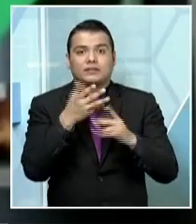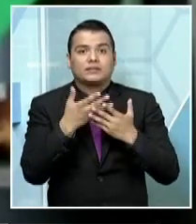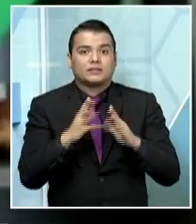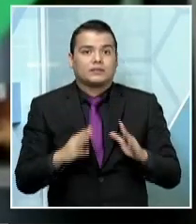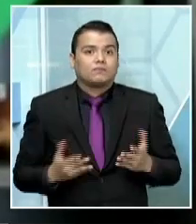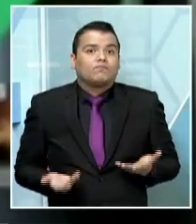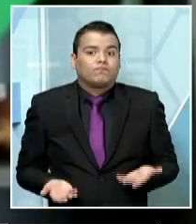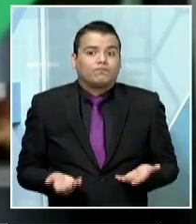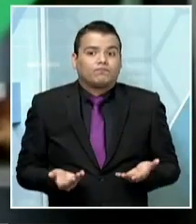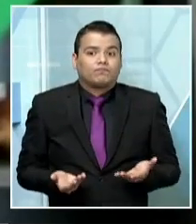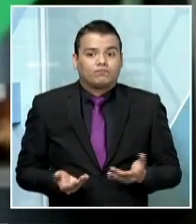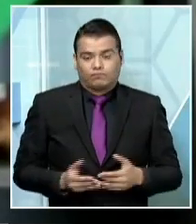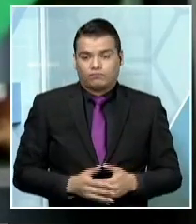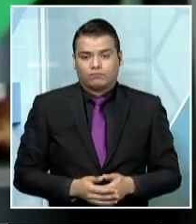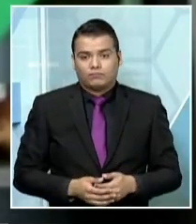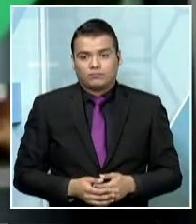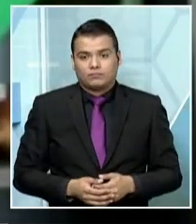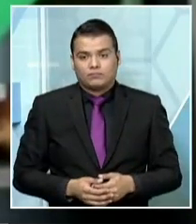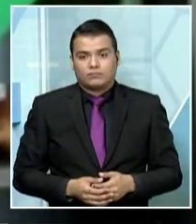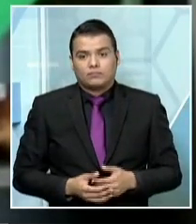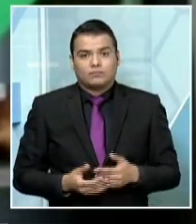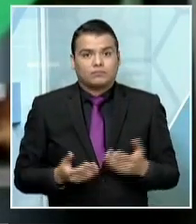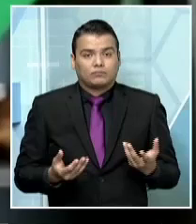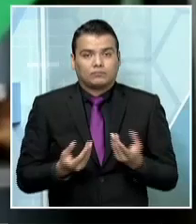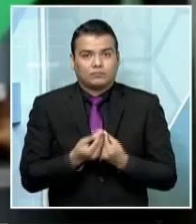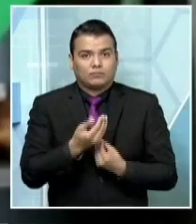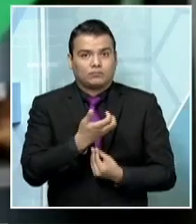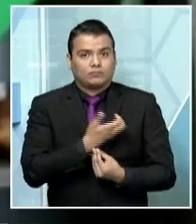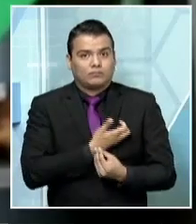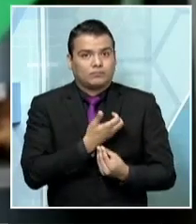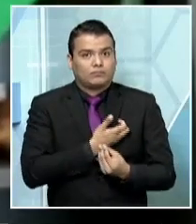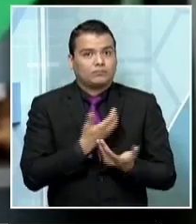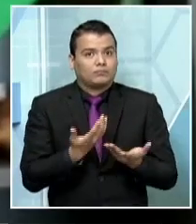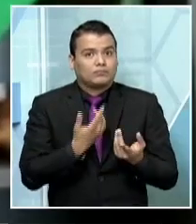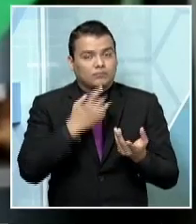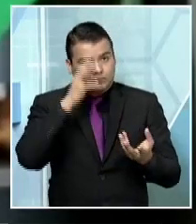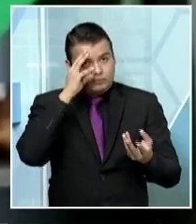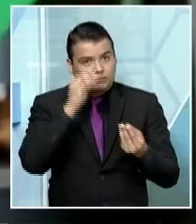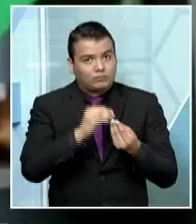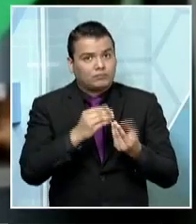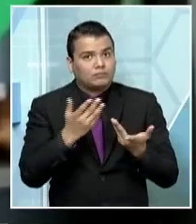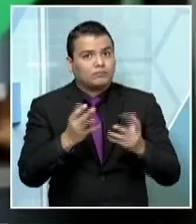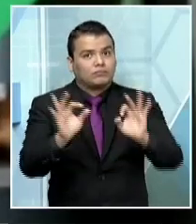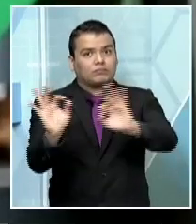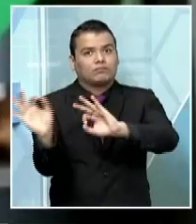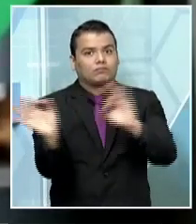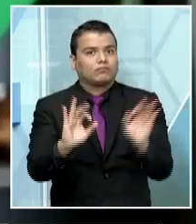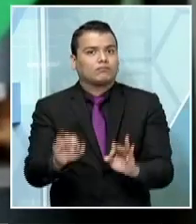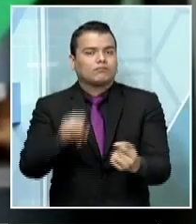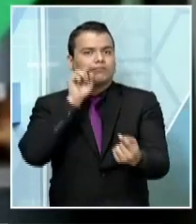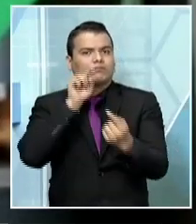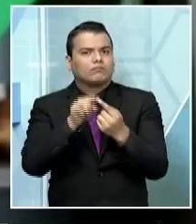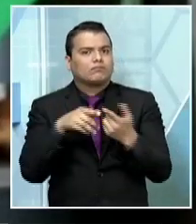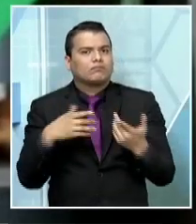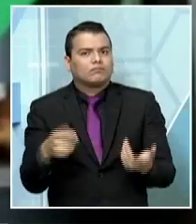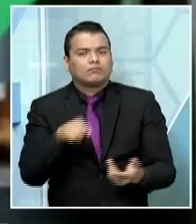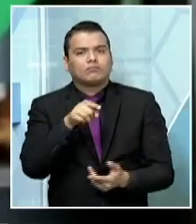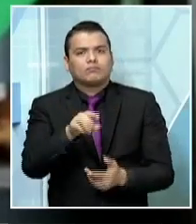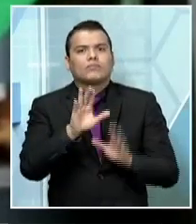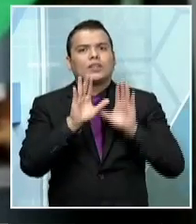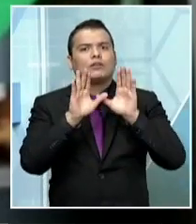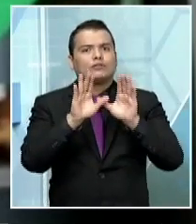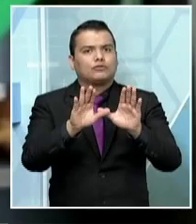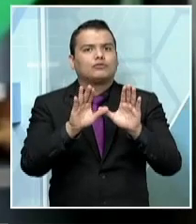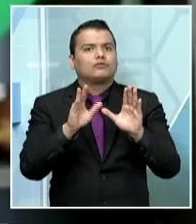articularnos con Comunicaciones y con DATIC de la alcaldía para poder seguir llevando a cabo nuestras sesiones como